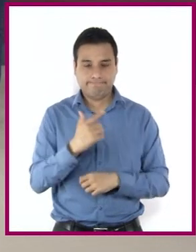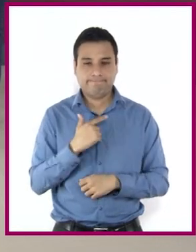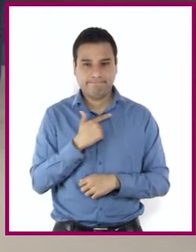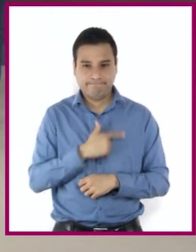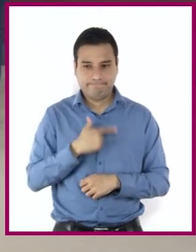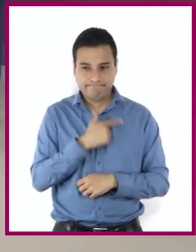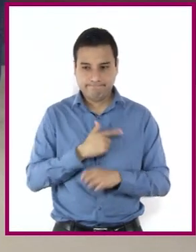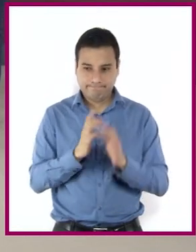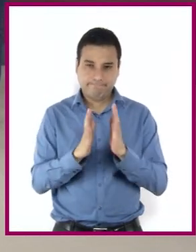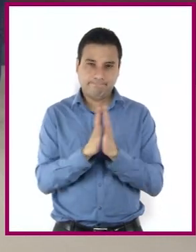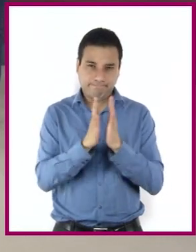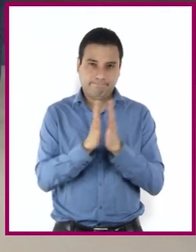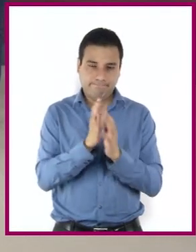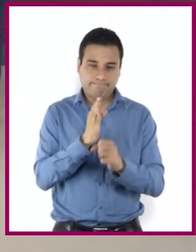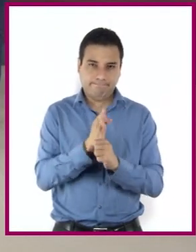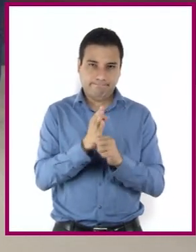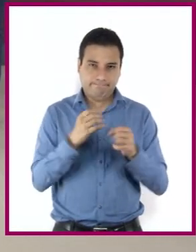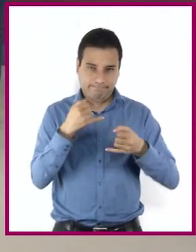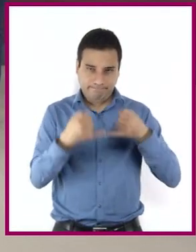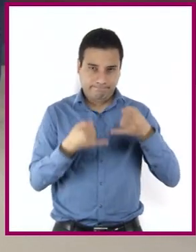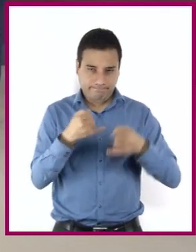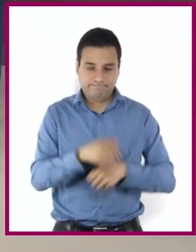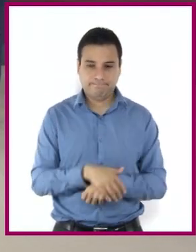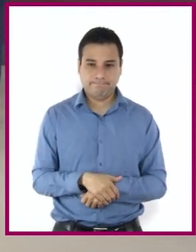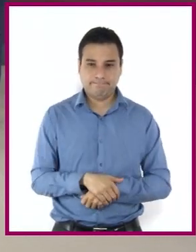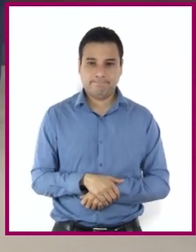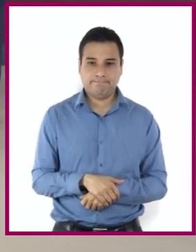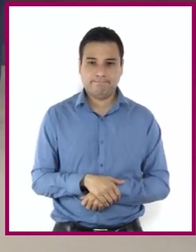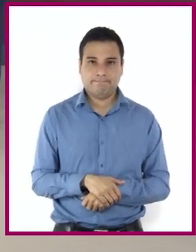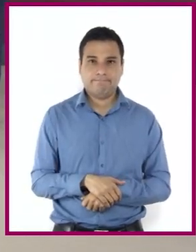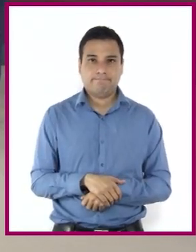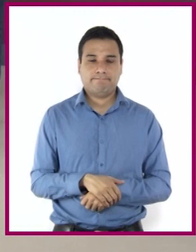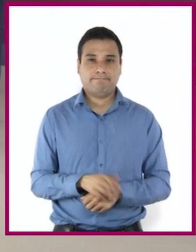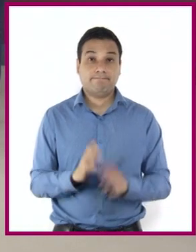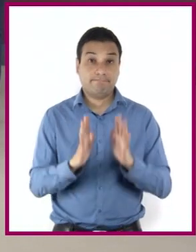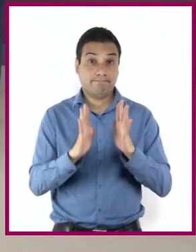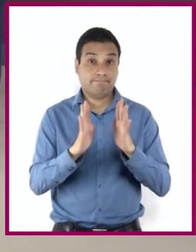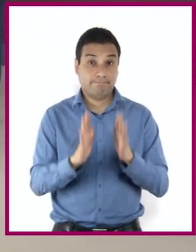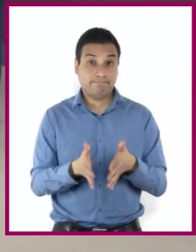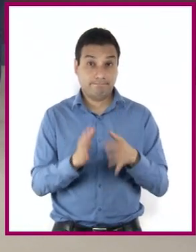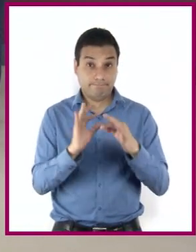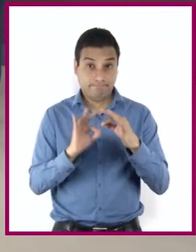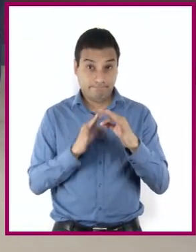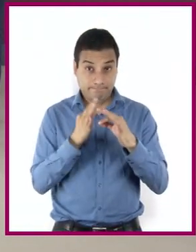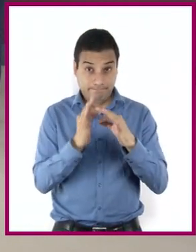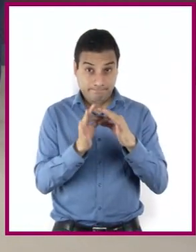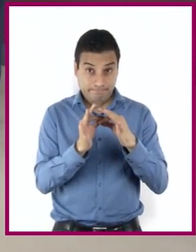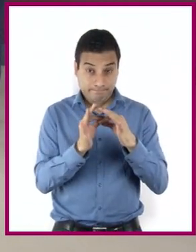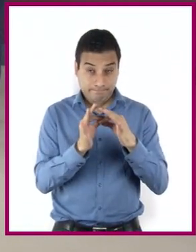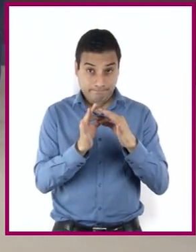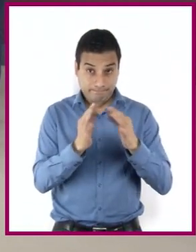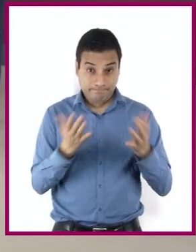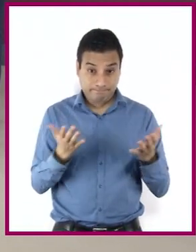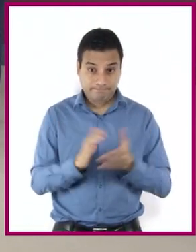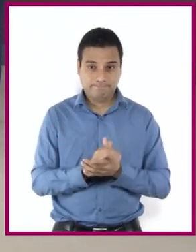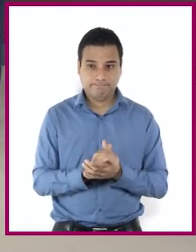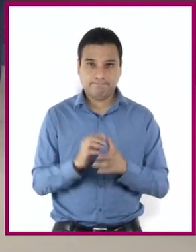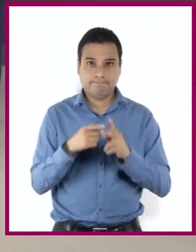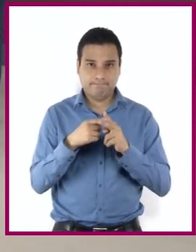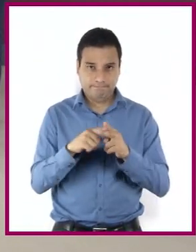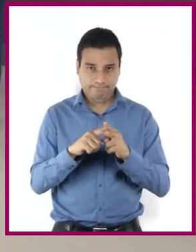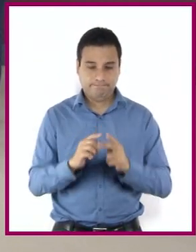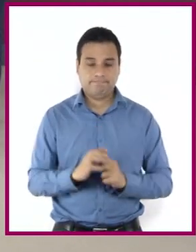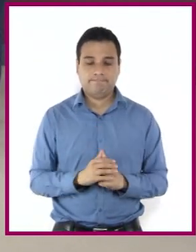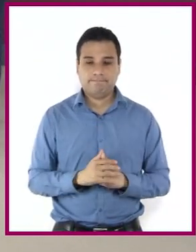poder participar en la sección Jugar para Aprender. Si ya están listas, Aida y Mercedes,